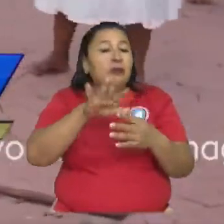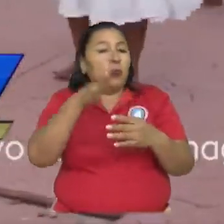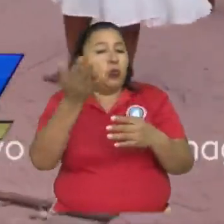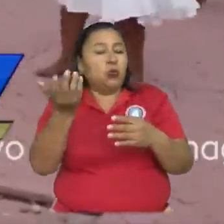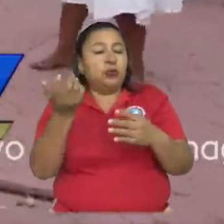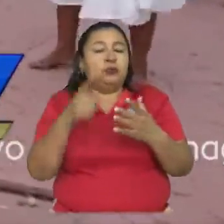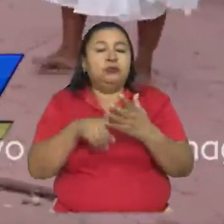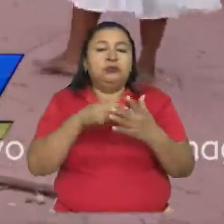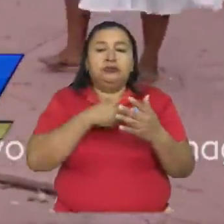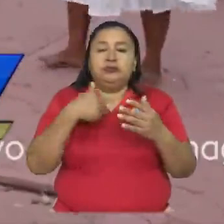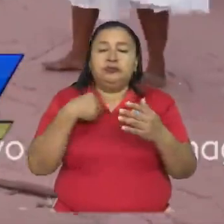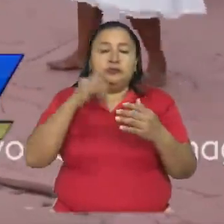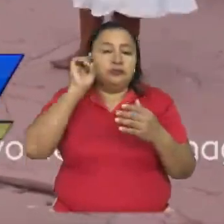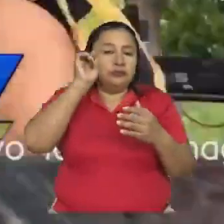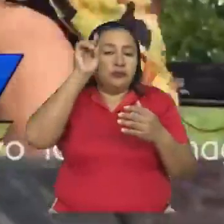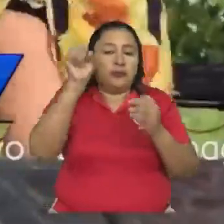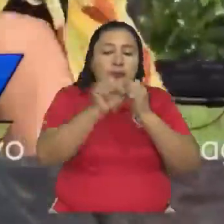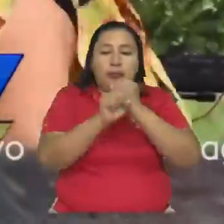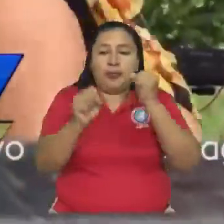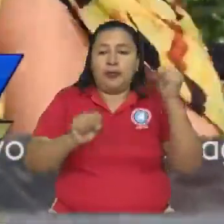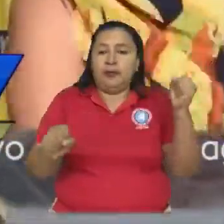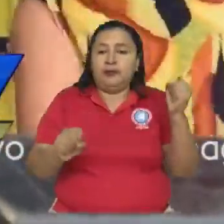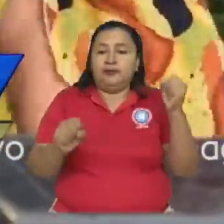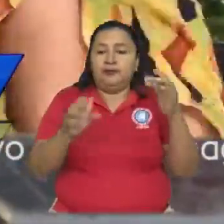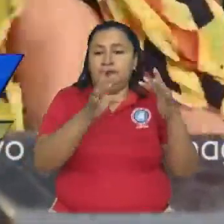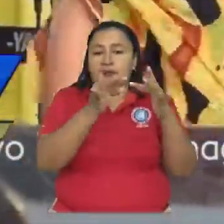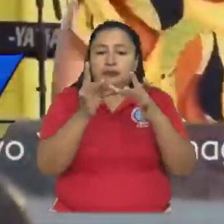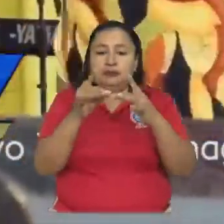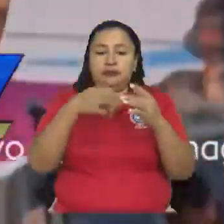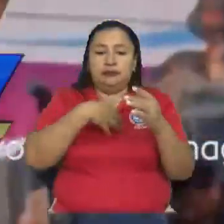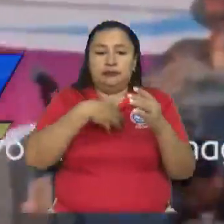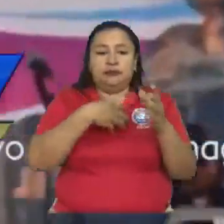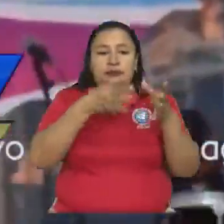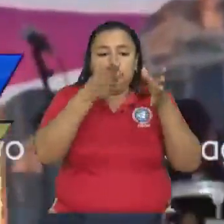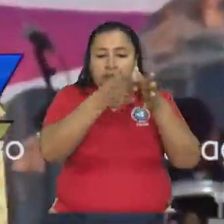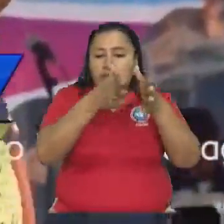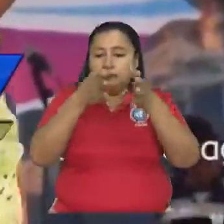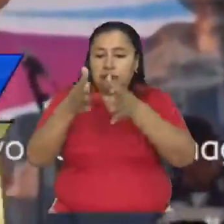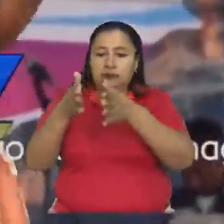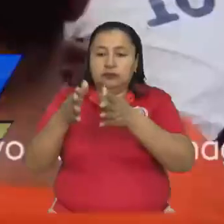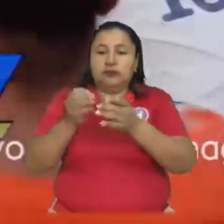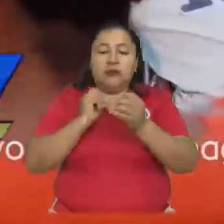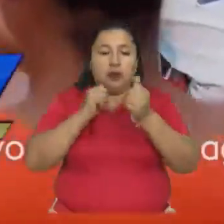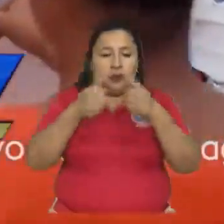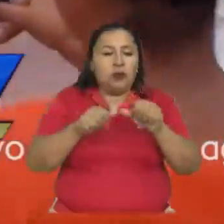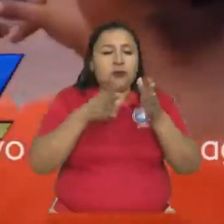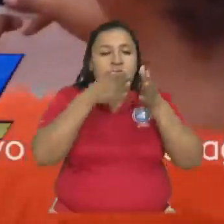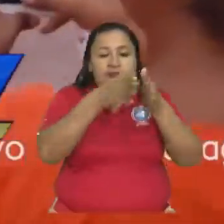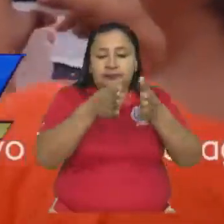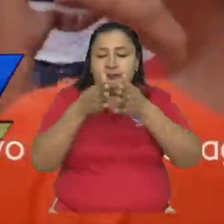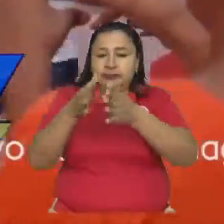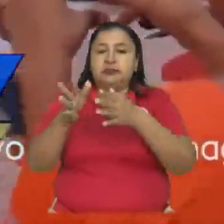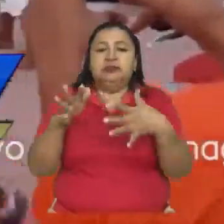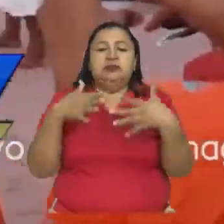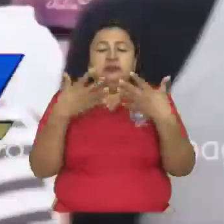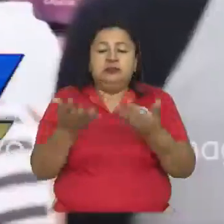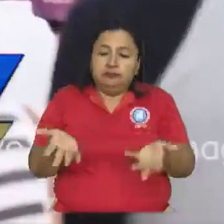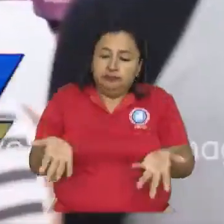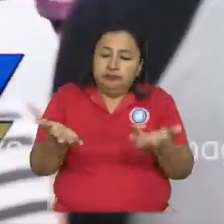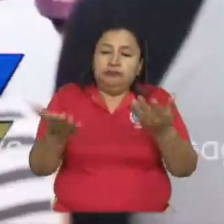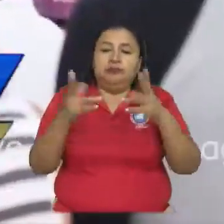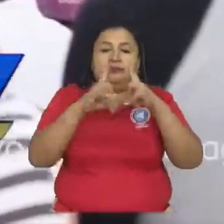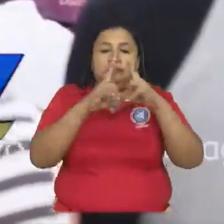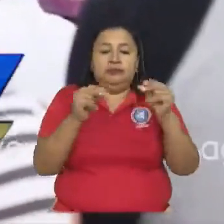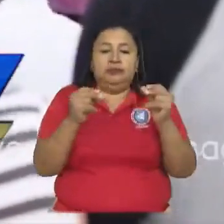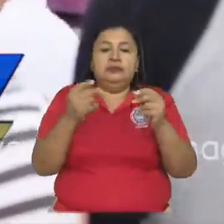Luego también estaremos desarrollando campañas específicas, ¿verdad?, en mercados específicos para promover